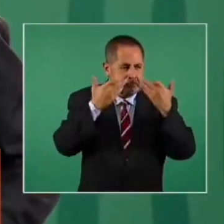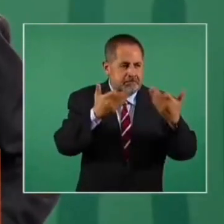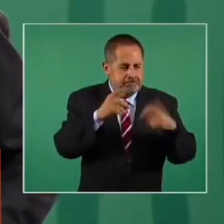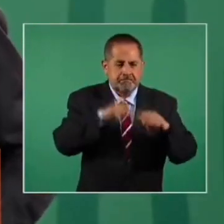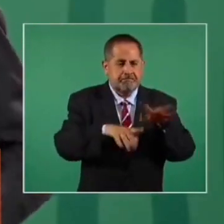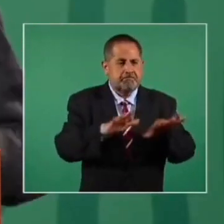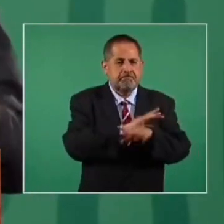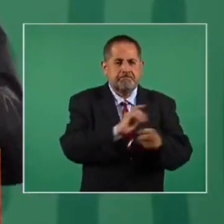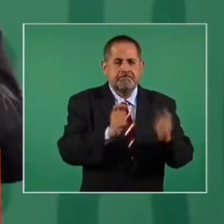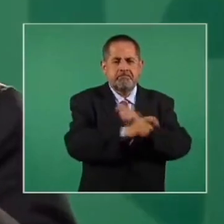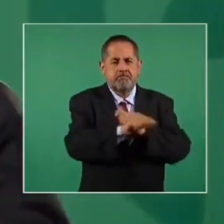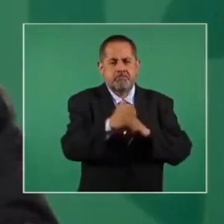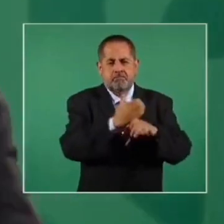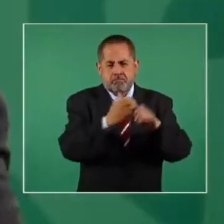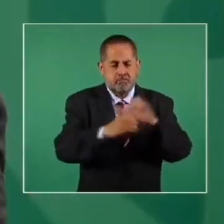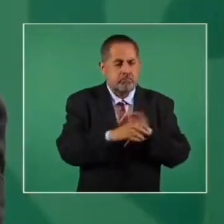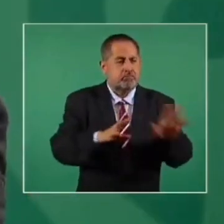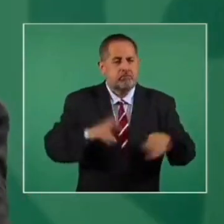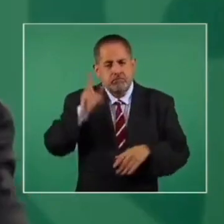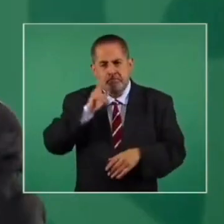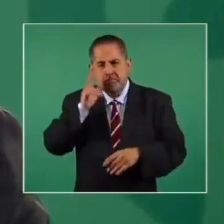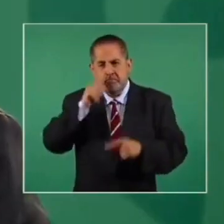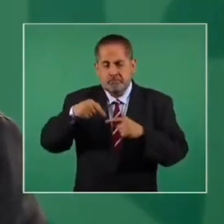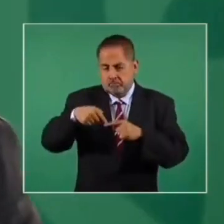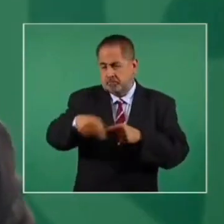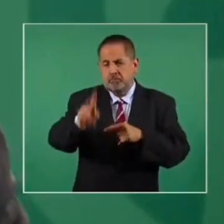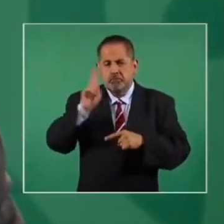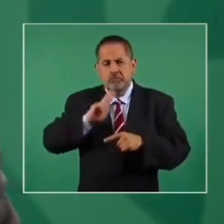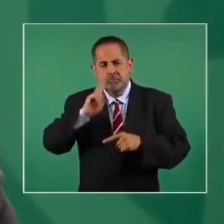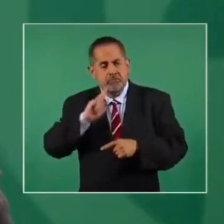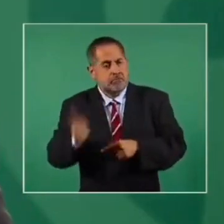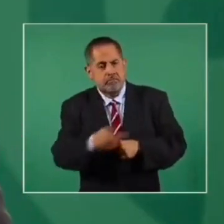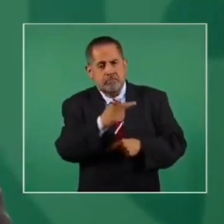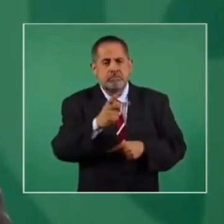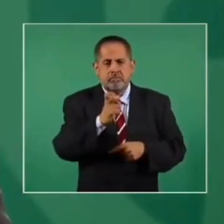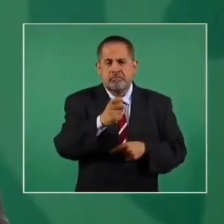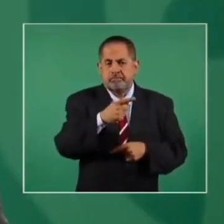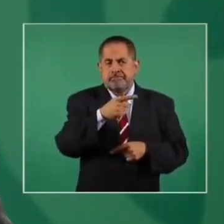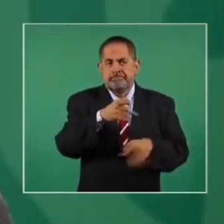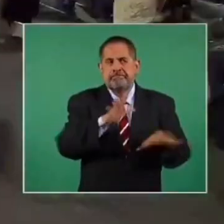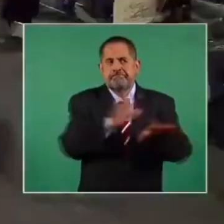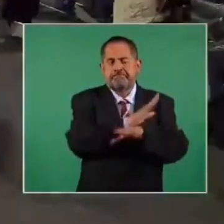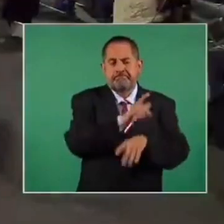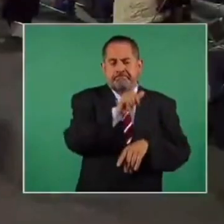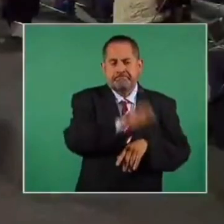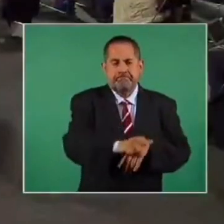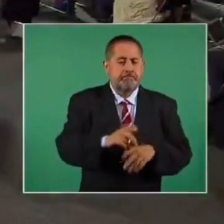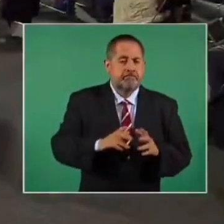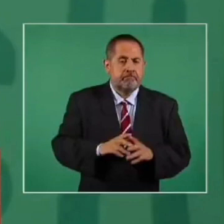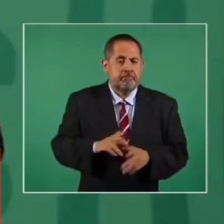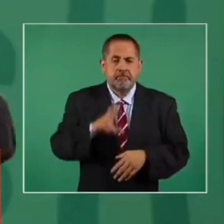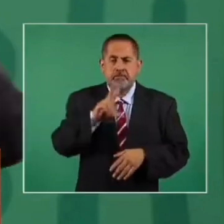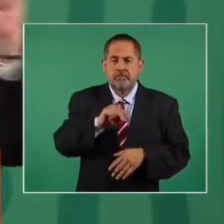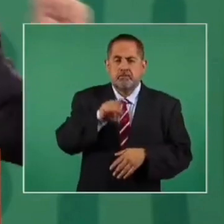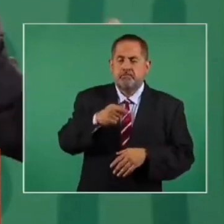probable, pero lo vamos a confirmar en el transcurso del día de hoy. Pero sí cambiaron el estatus. Quiere decir que no va a